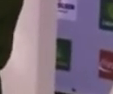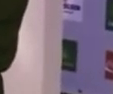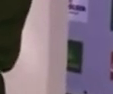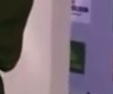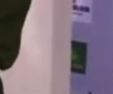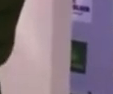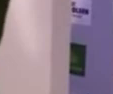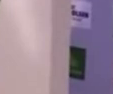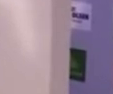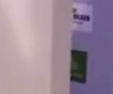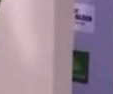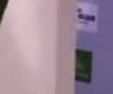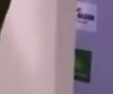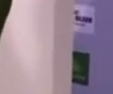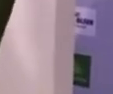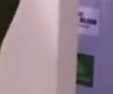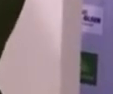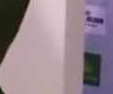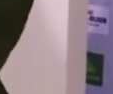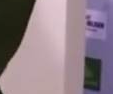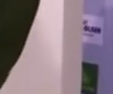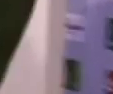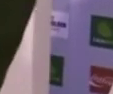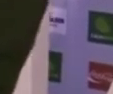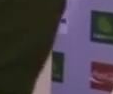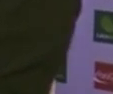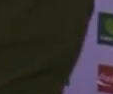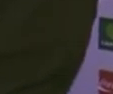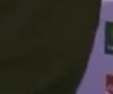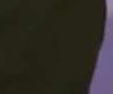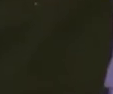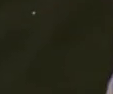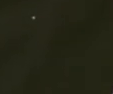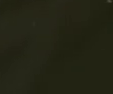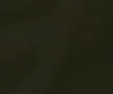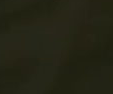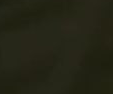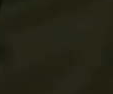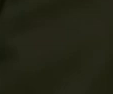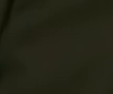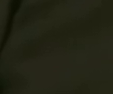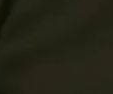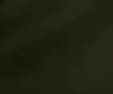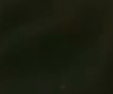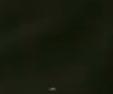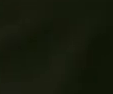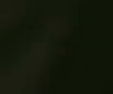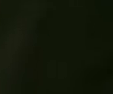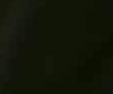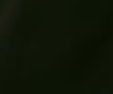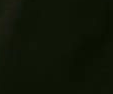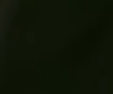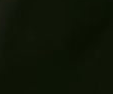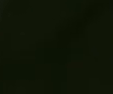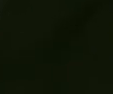sí? Sí, sí. Uy, nos está dando una primicia y todo hoy. Bueno, porque cuando yo era muy jovencito, quería salir en la murga, en